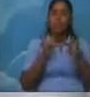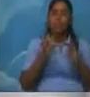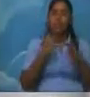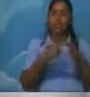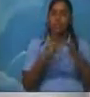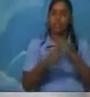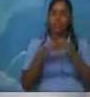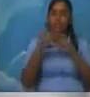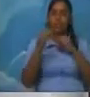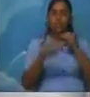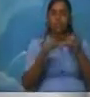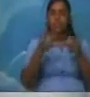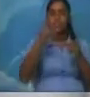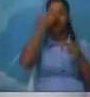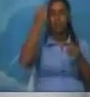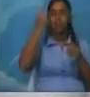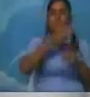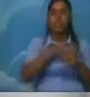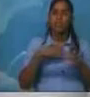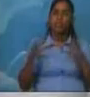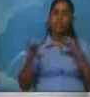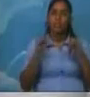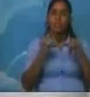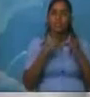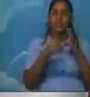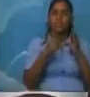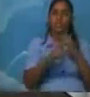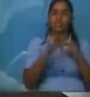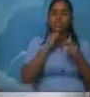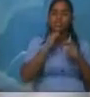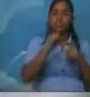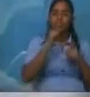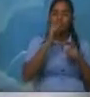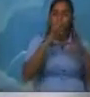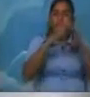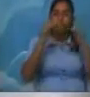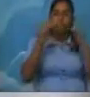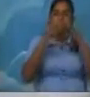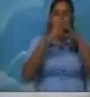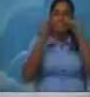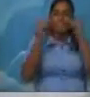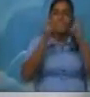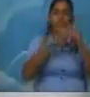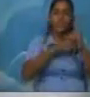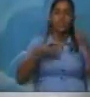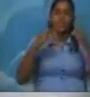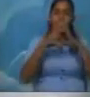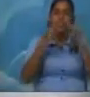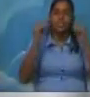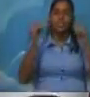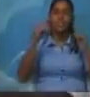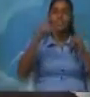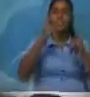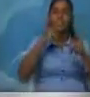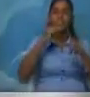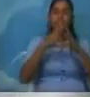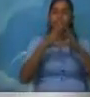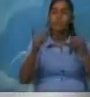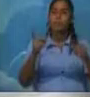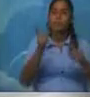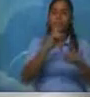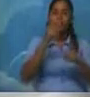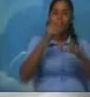nos hace olvidar y quiero hablarte de uno de esos factores es el descuido cuando tú y yo nos descuidamos en no